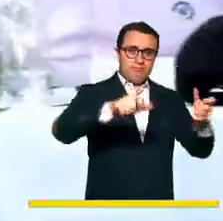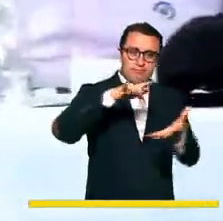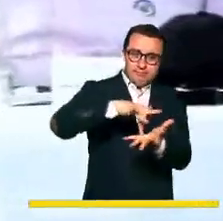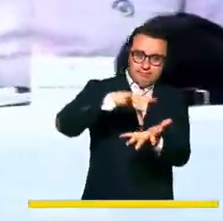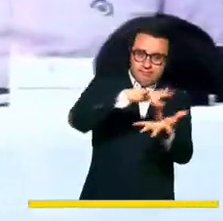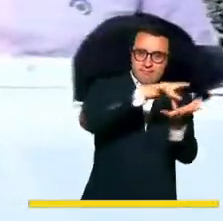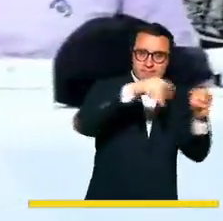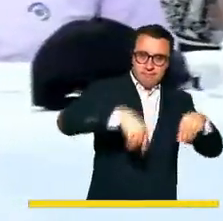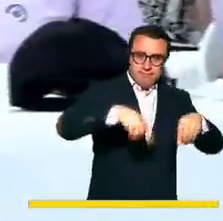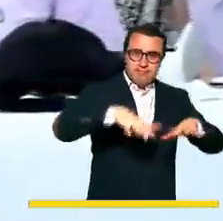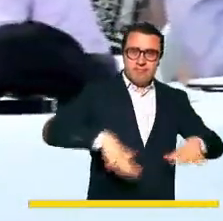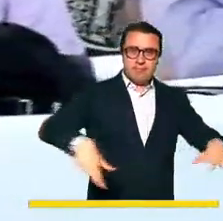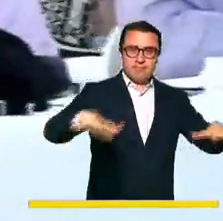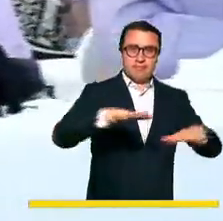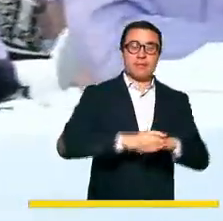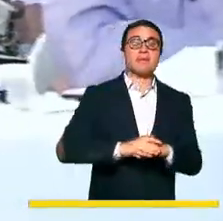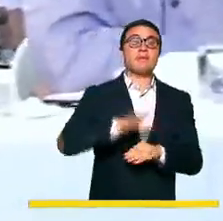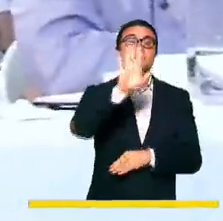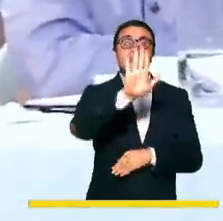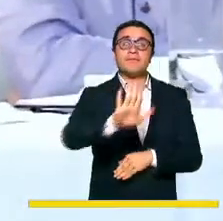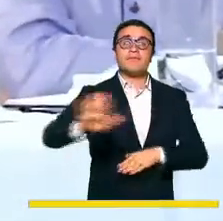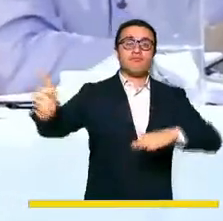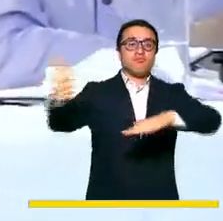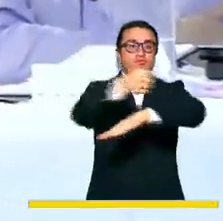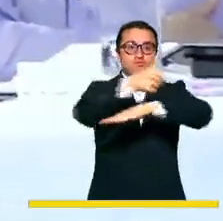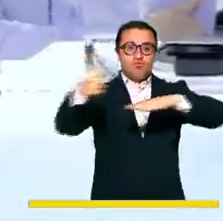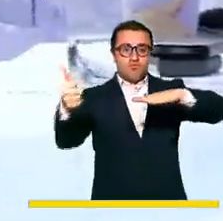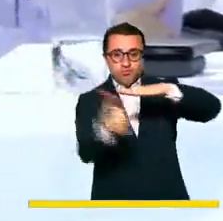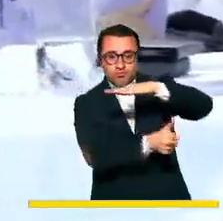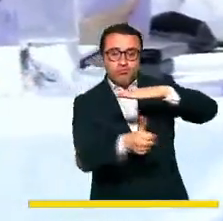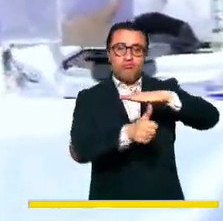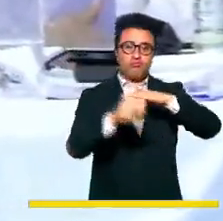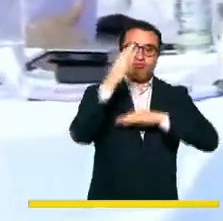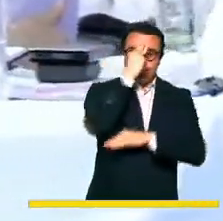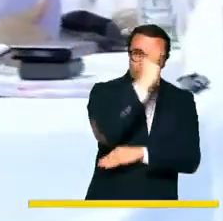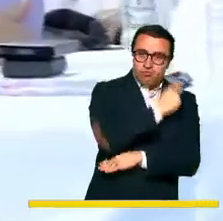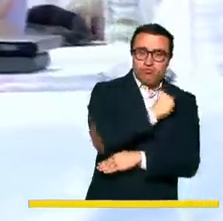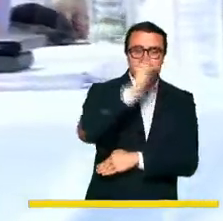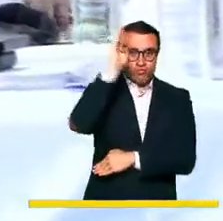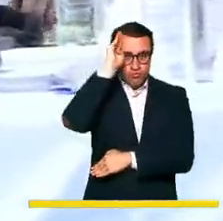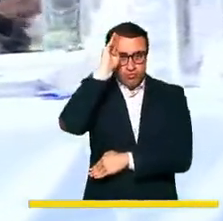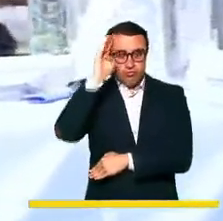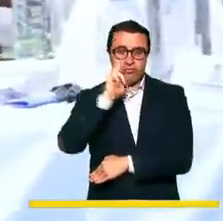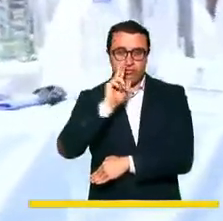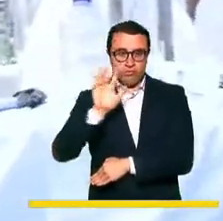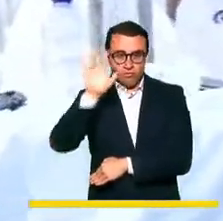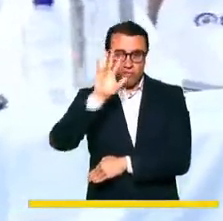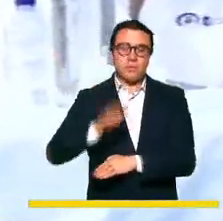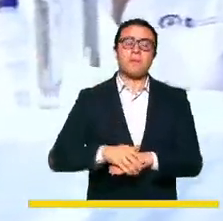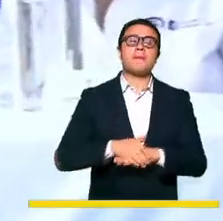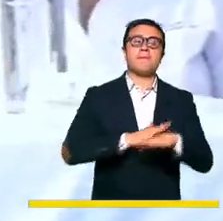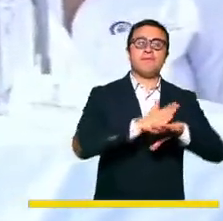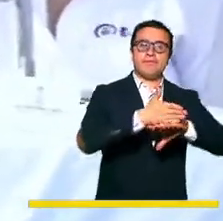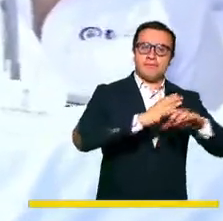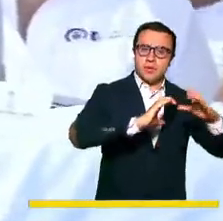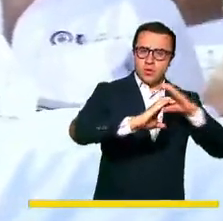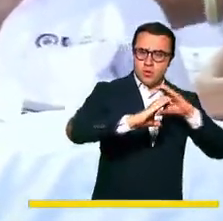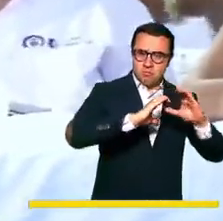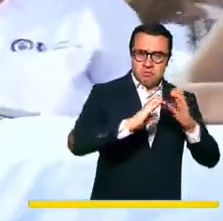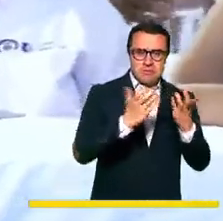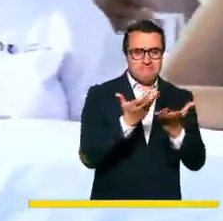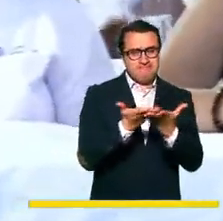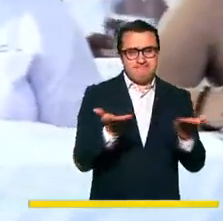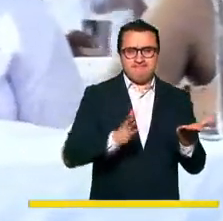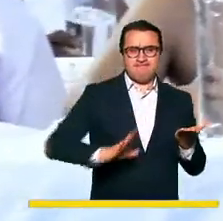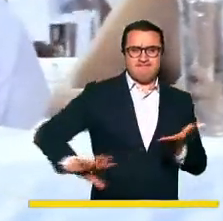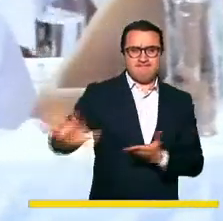presentes, mandos regionales de las fuerzas militares y la Policía Nacional, medios de comunicación y en general a todas